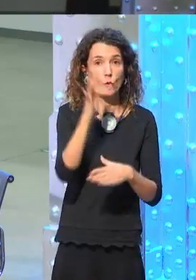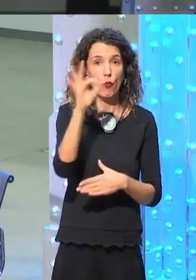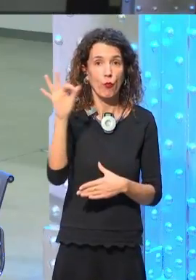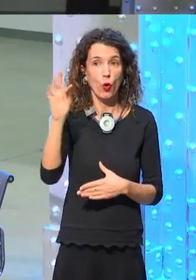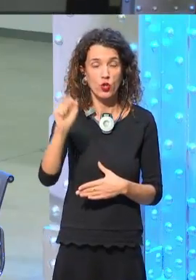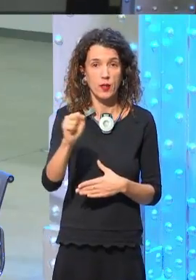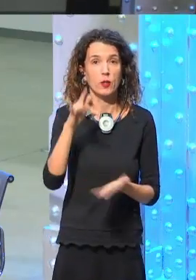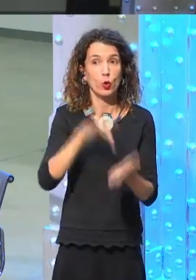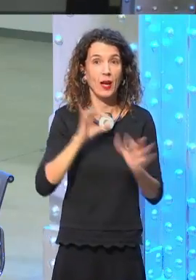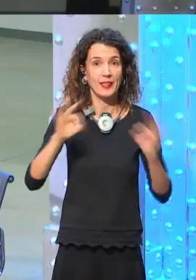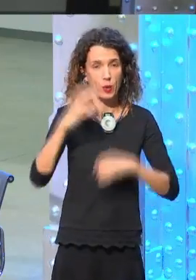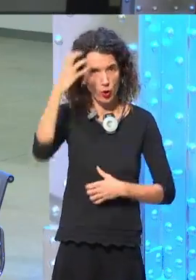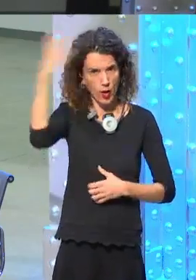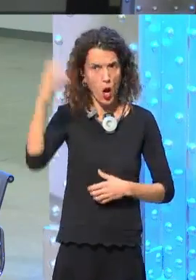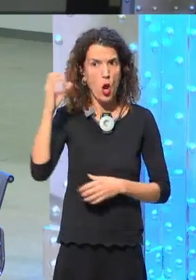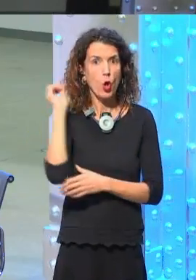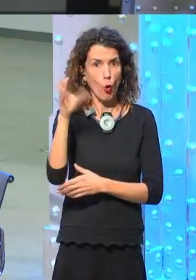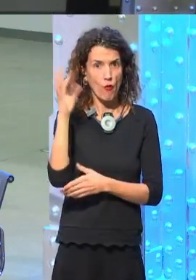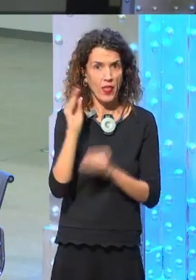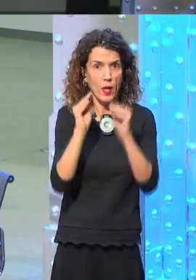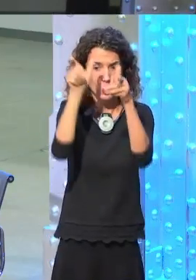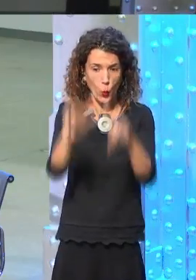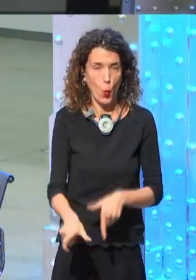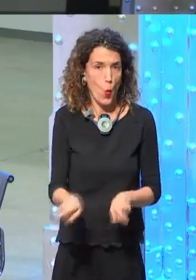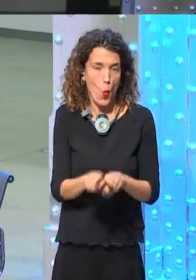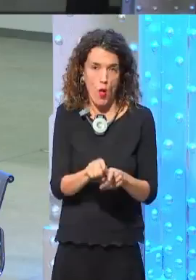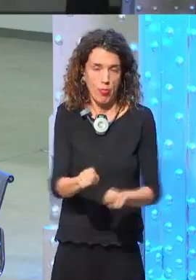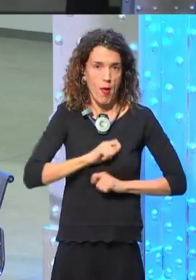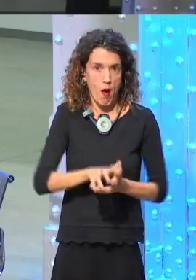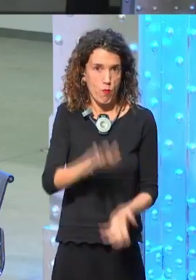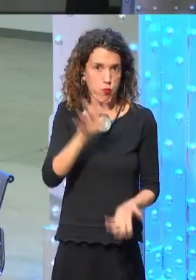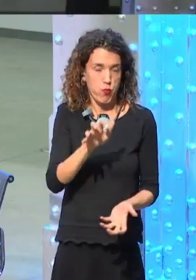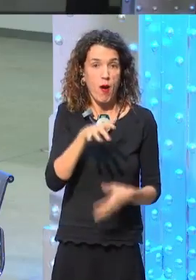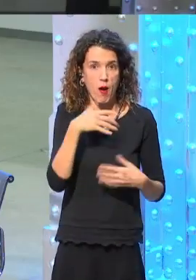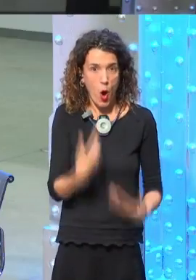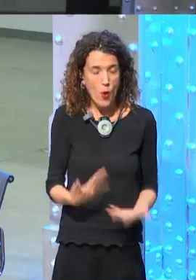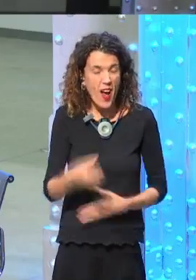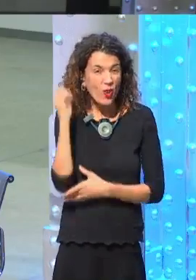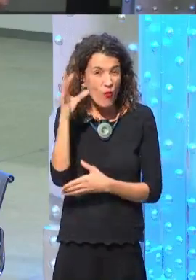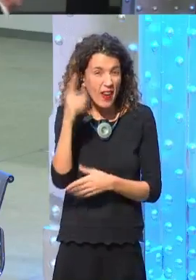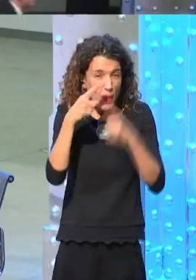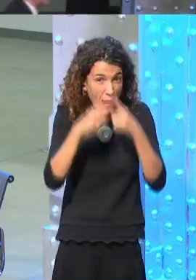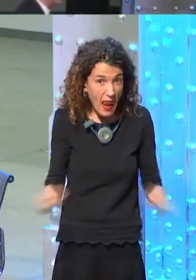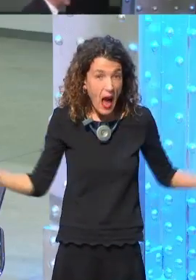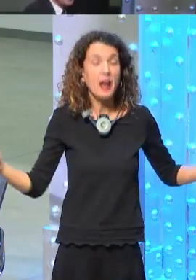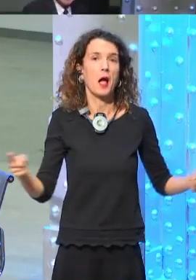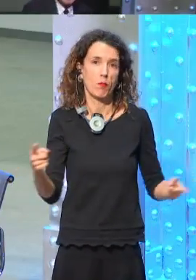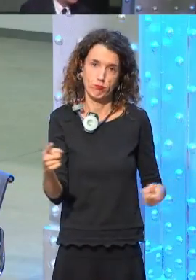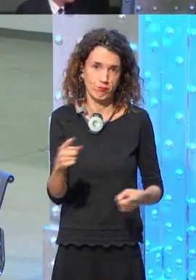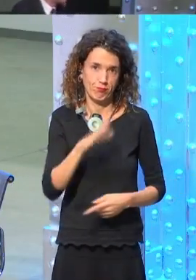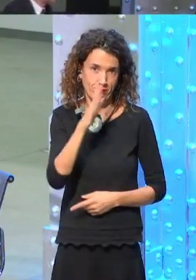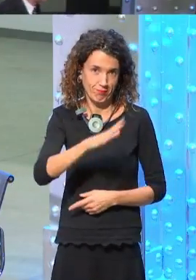tuvo ocasión, ¿verdad?, de darnos una conferencia que nos dejó a todos boquiabiertos. Me dice que la actual es todavía más extensa, así